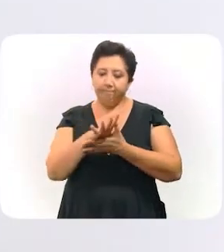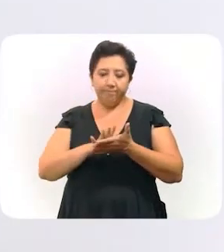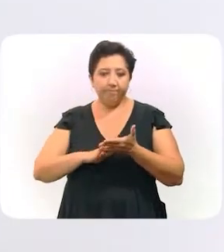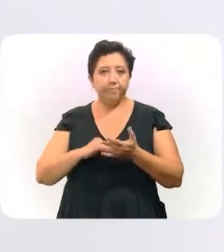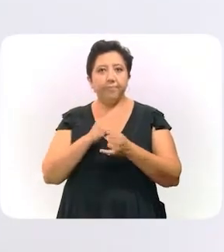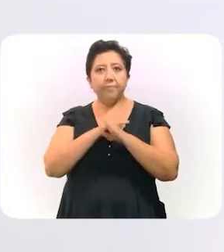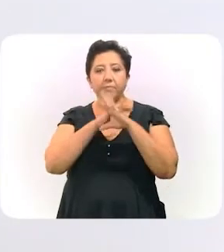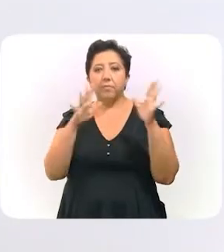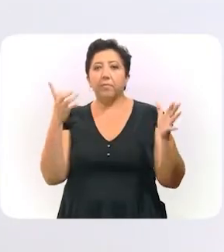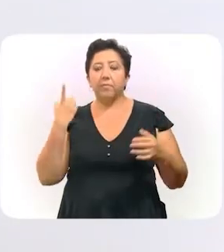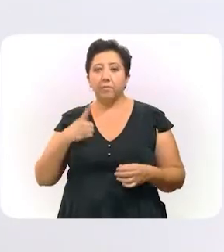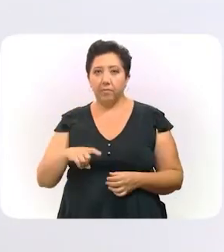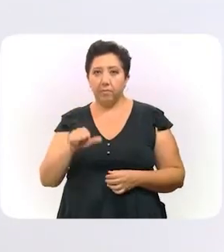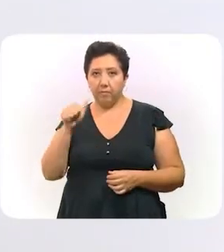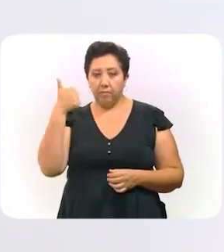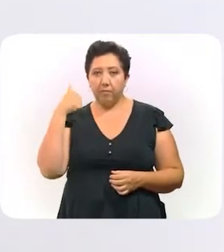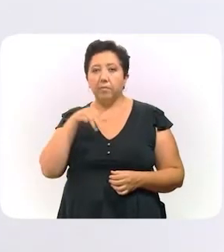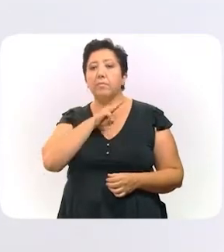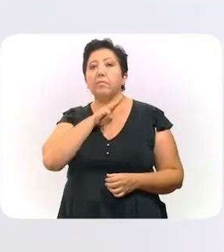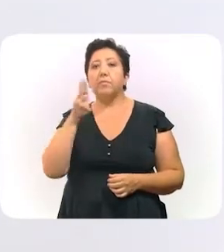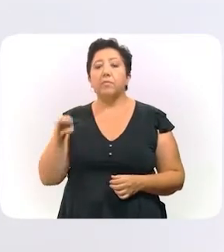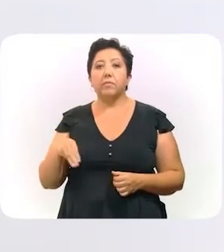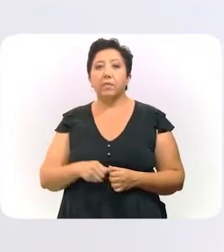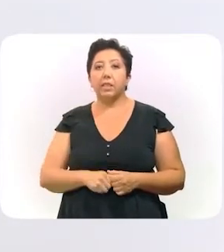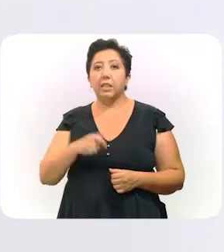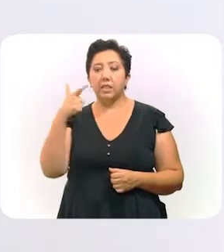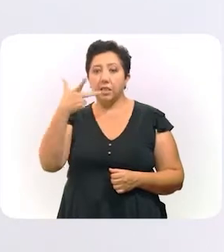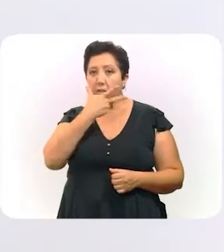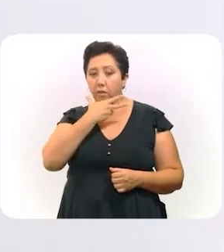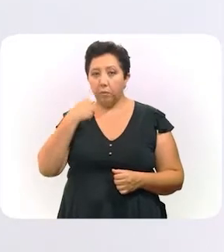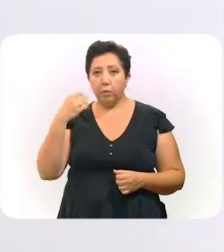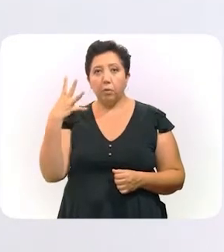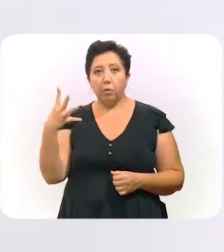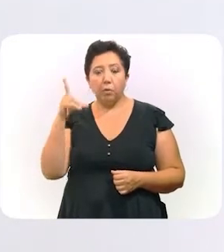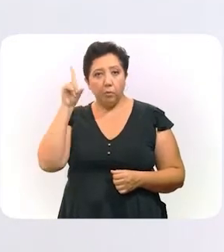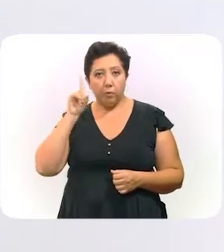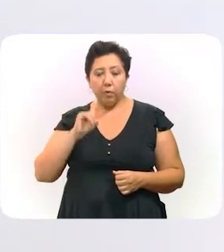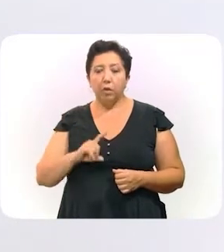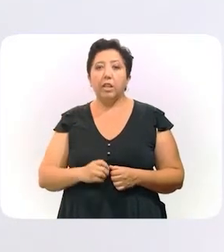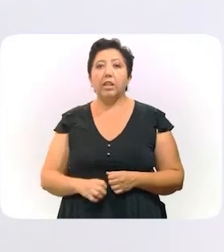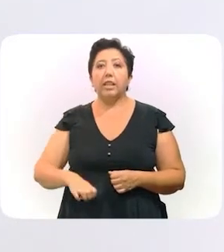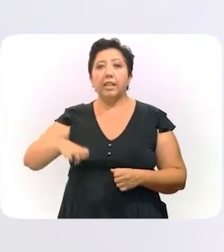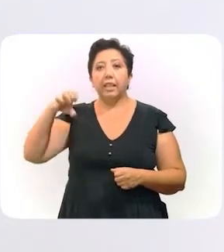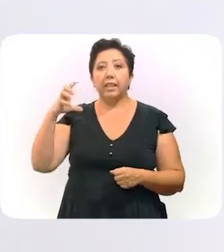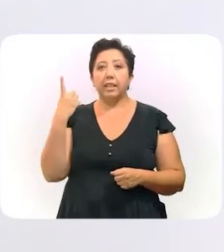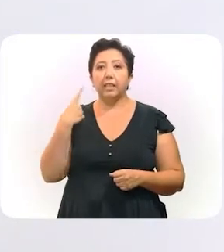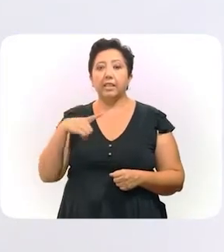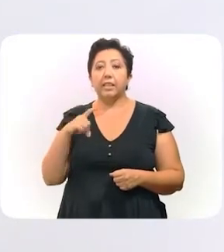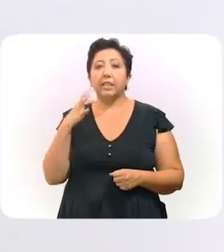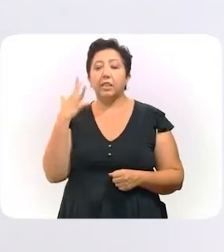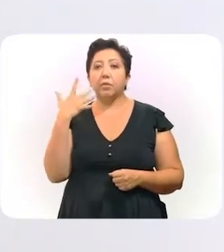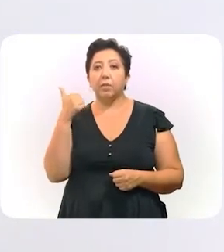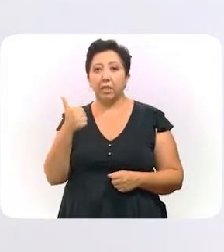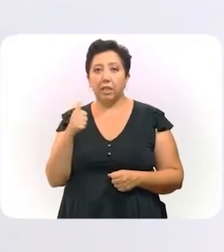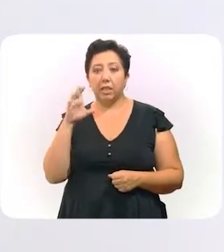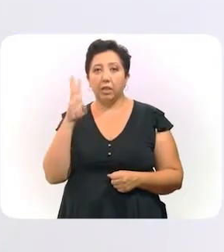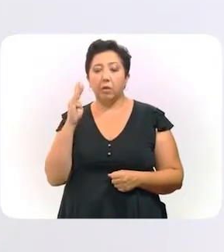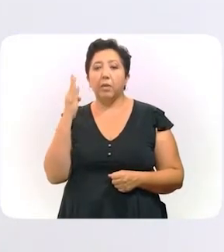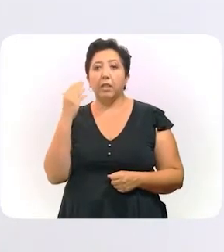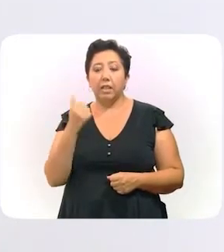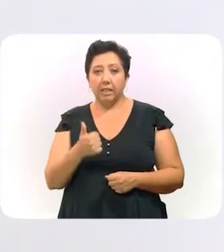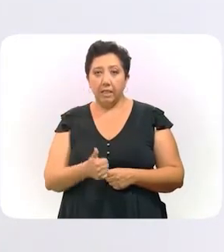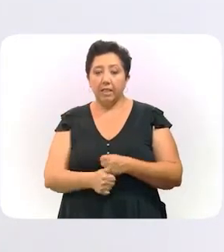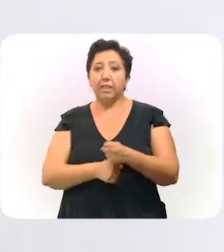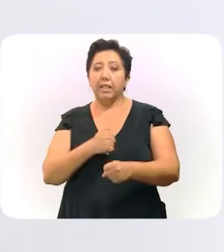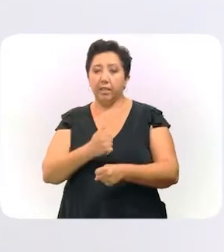Lamentablemente en este parte médico informamos de 11 fallecimientos. Son 7 hombres y 4 mujeres, de un rango de edad de 56 a